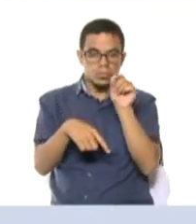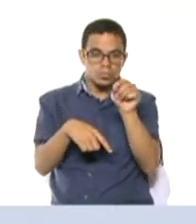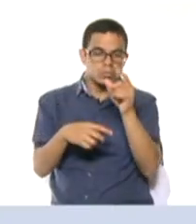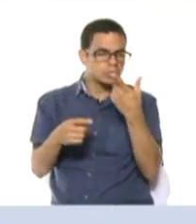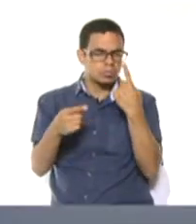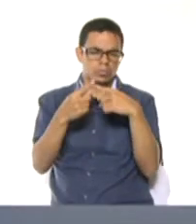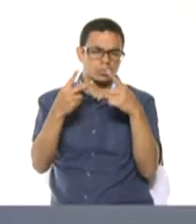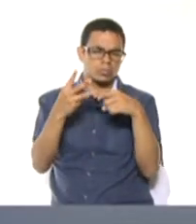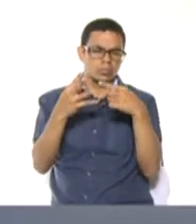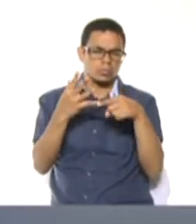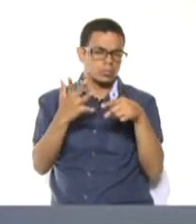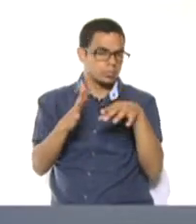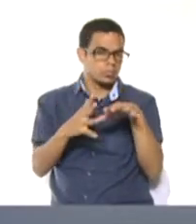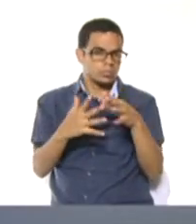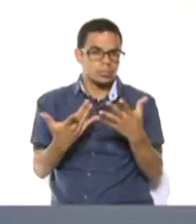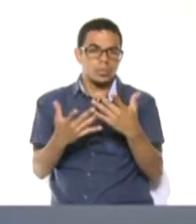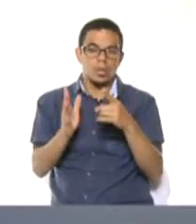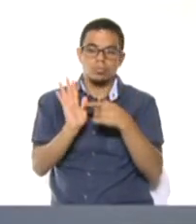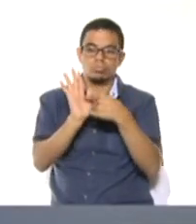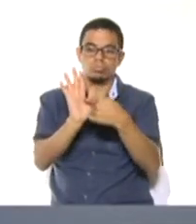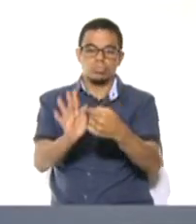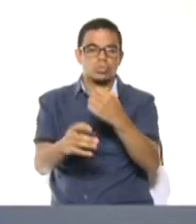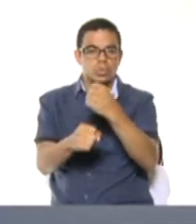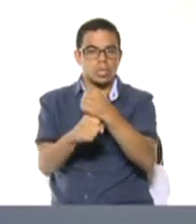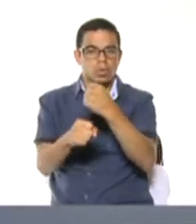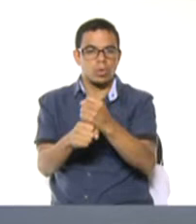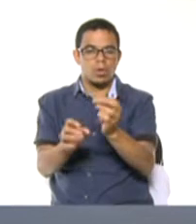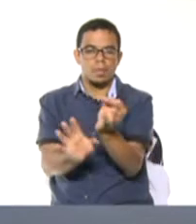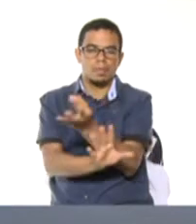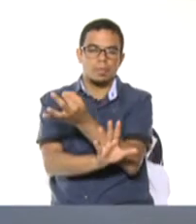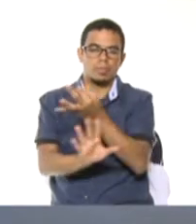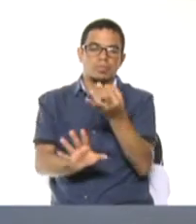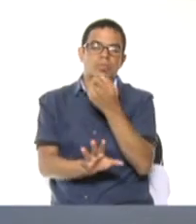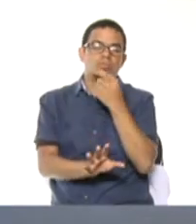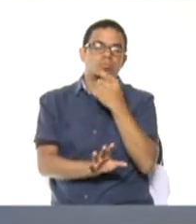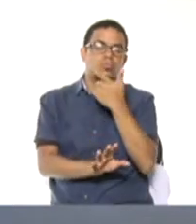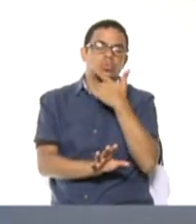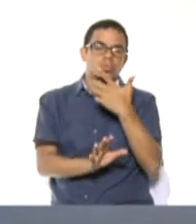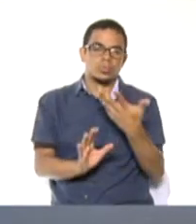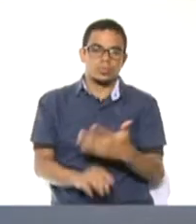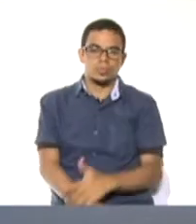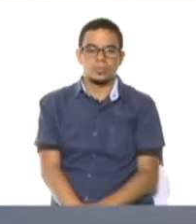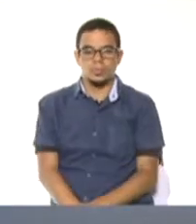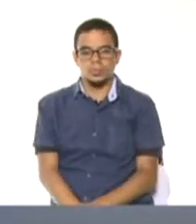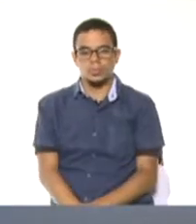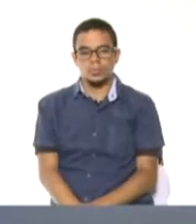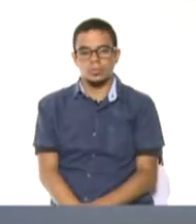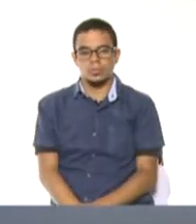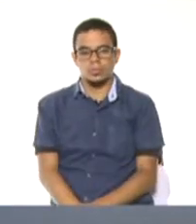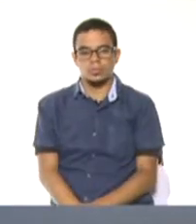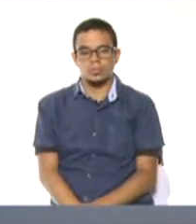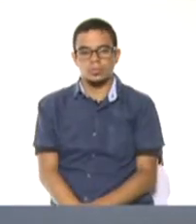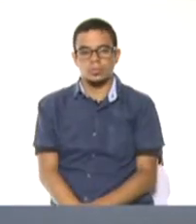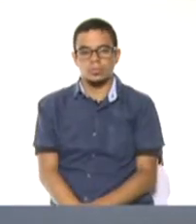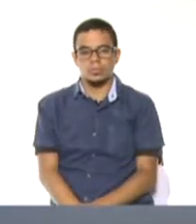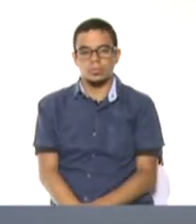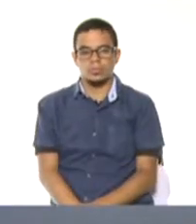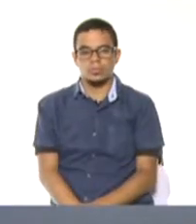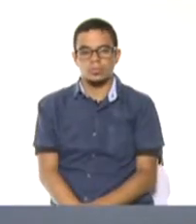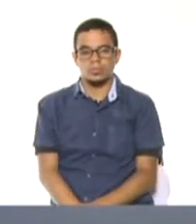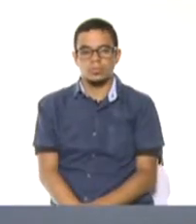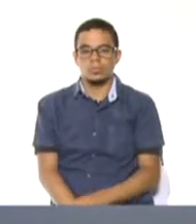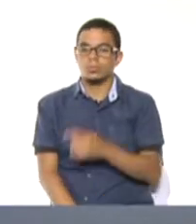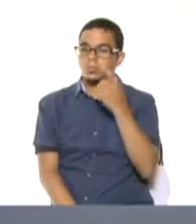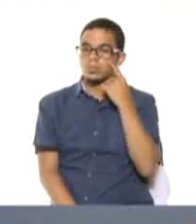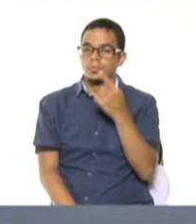esa linda presentación en los trabajos escritos. Así es, Sara. Para los signos de puntuación tenemos